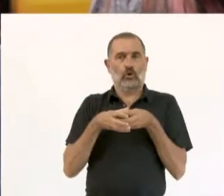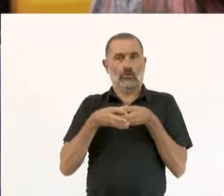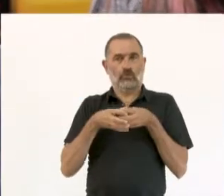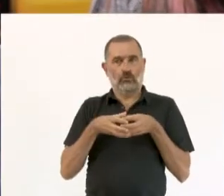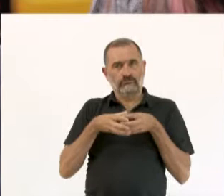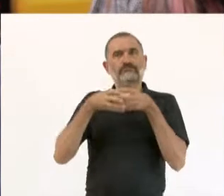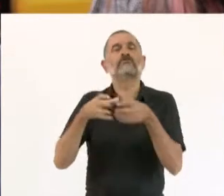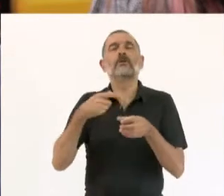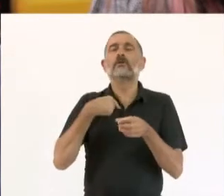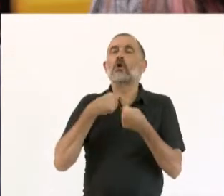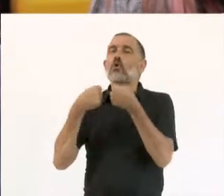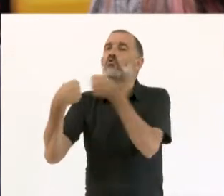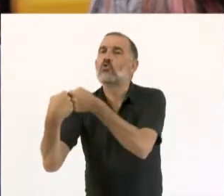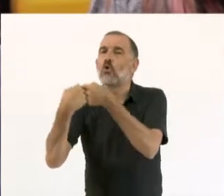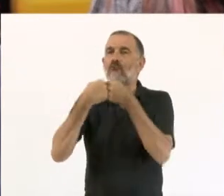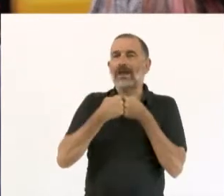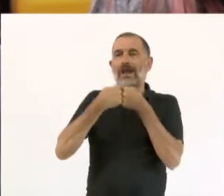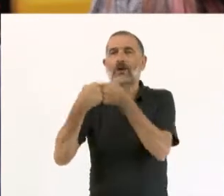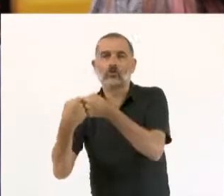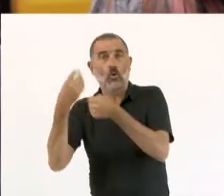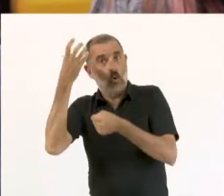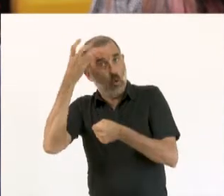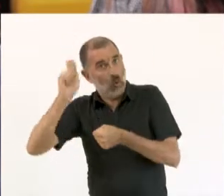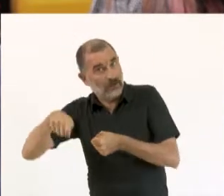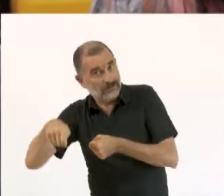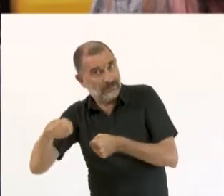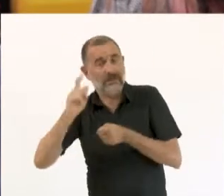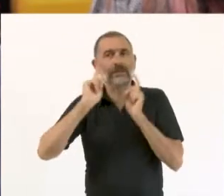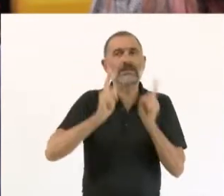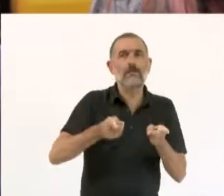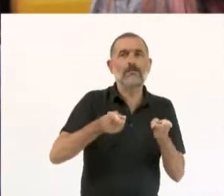policía judicial y con el equipo de antropología forense. Vamos al campo,